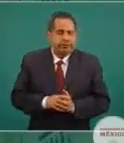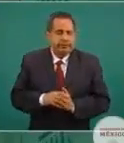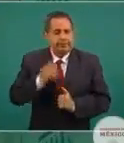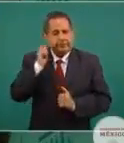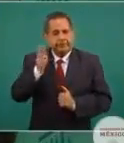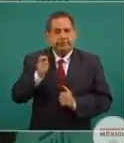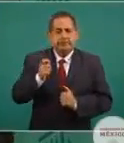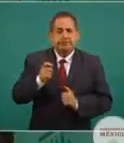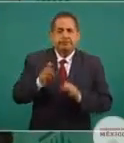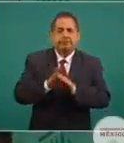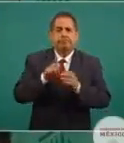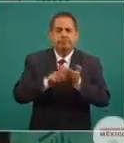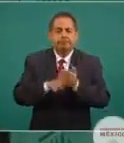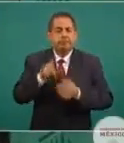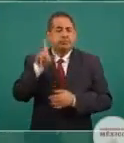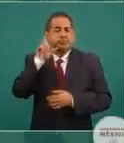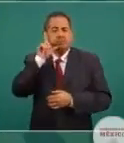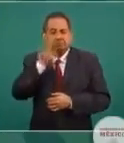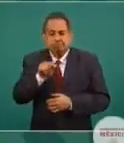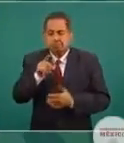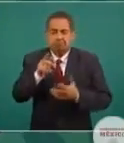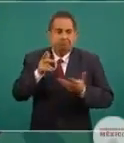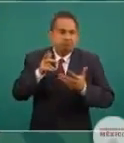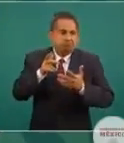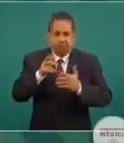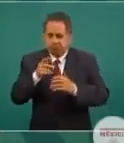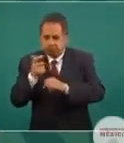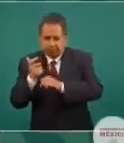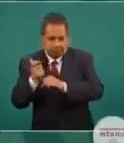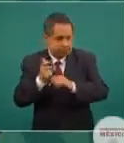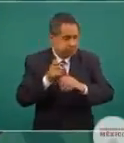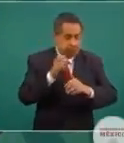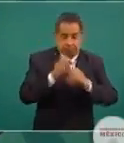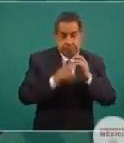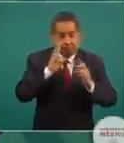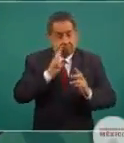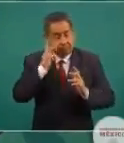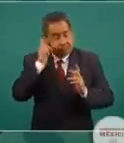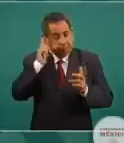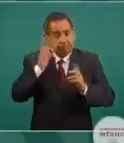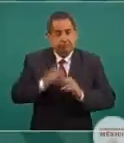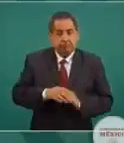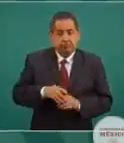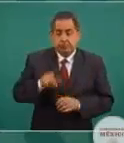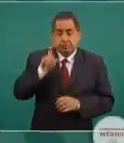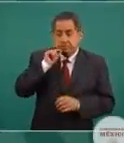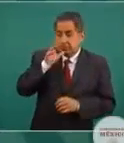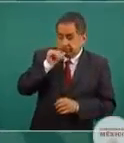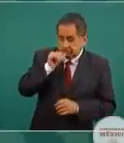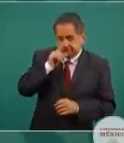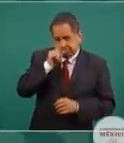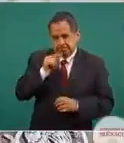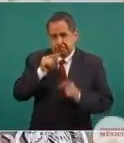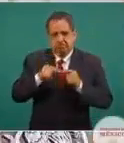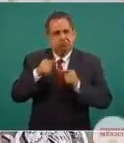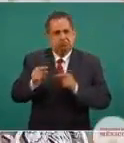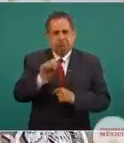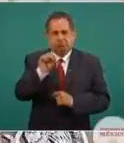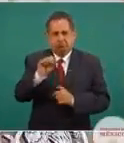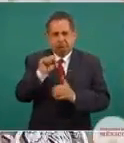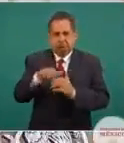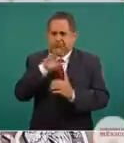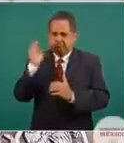tratemos de terminar mañana, si no es posible, el sábado,